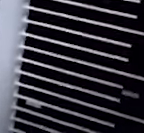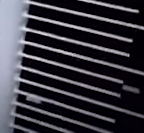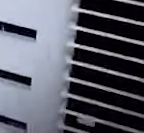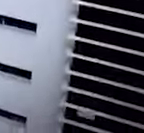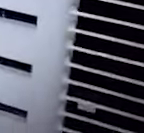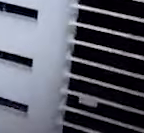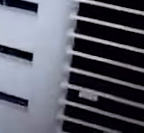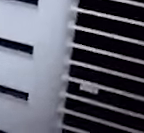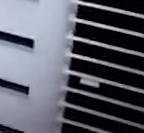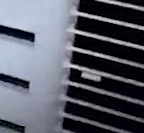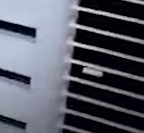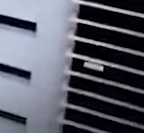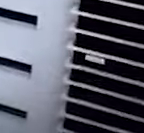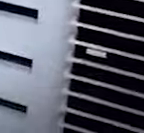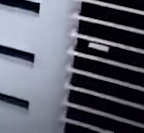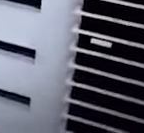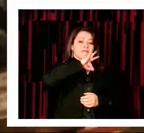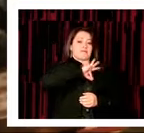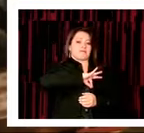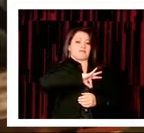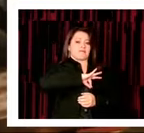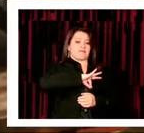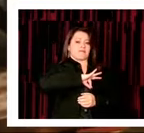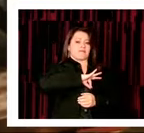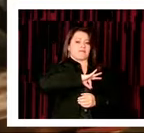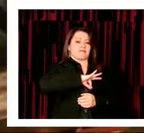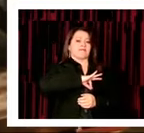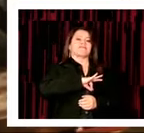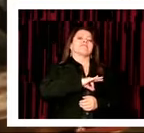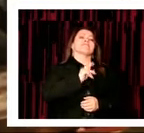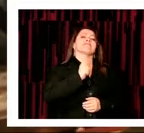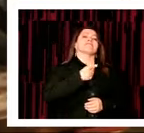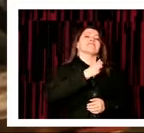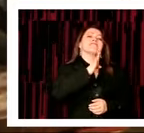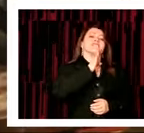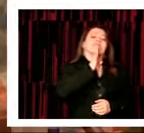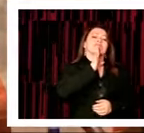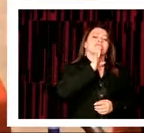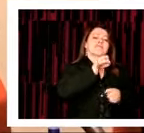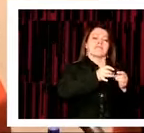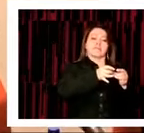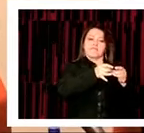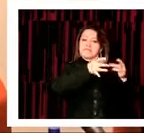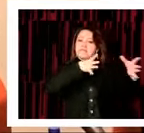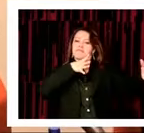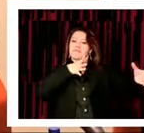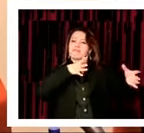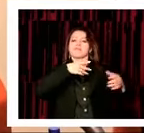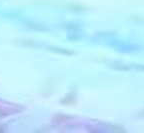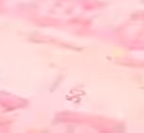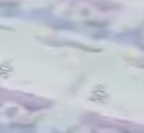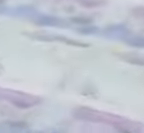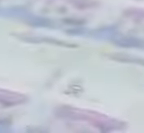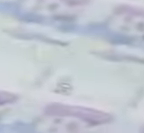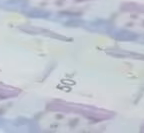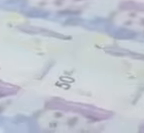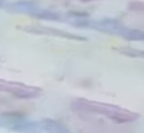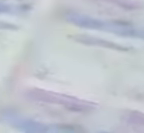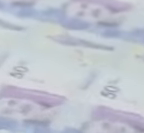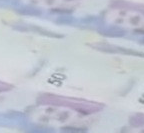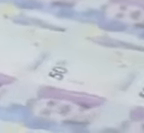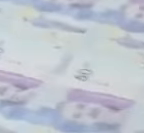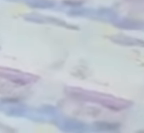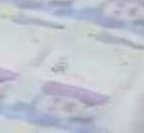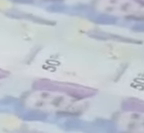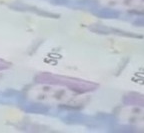por la Contraloría General. En el marco de esta iniciativa, el líder de la agencia destacó la importancia de los recursos que las regalías dejan